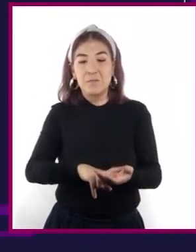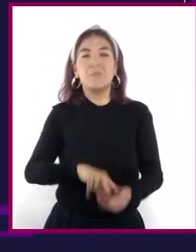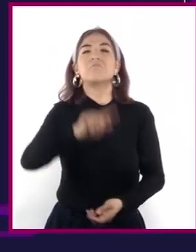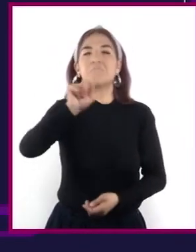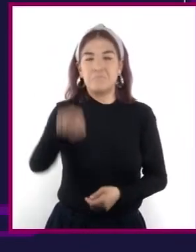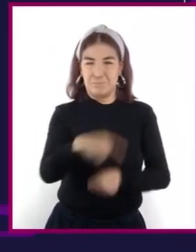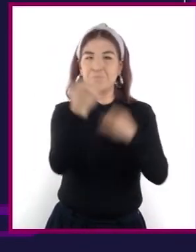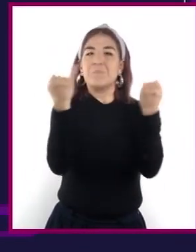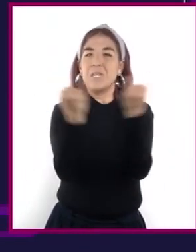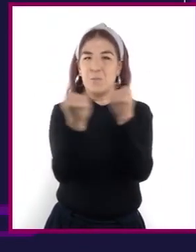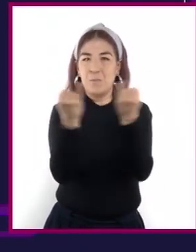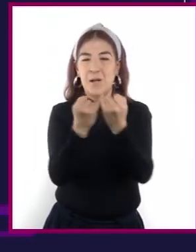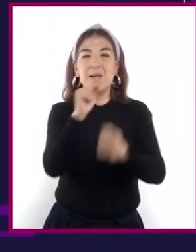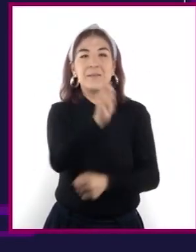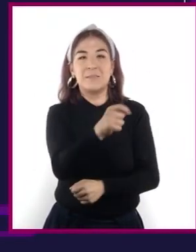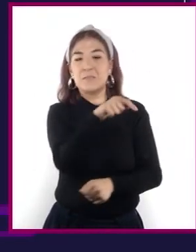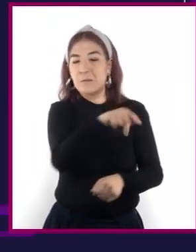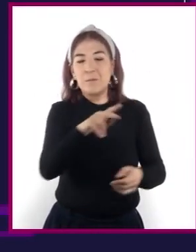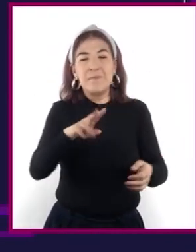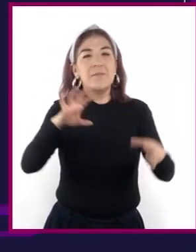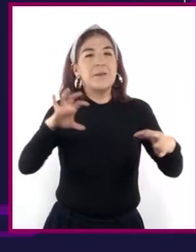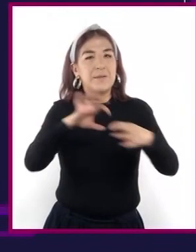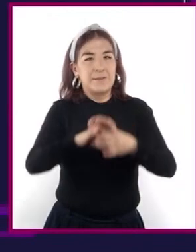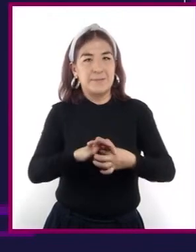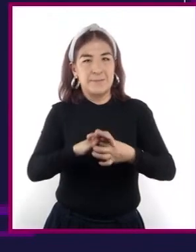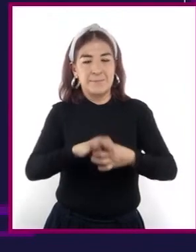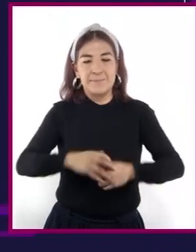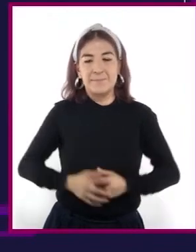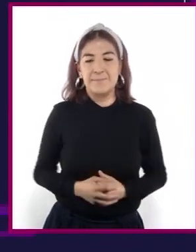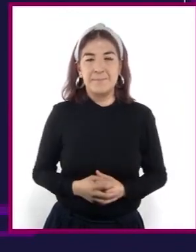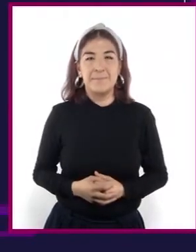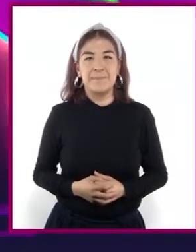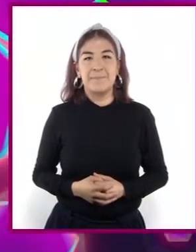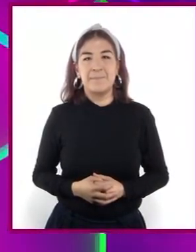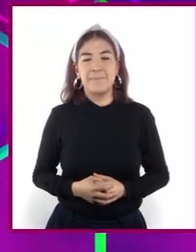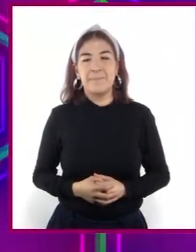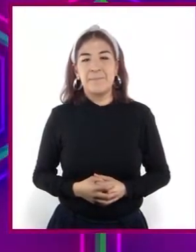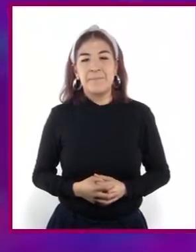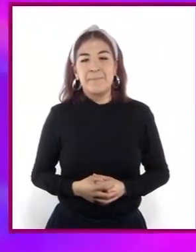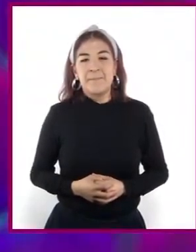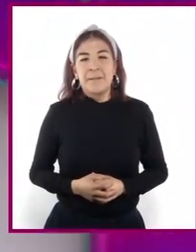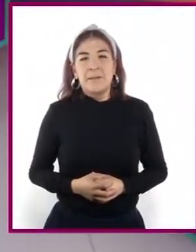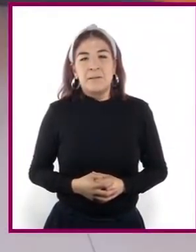son correctos al tratarse de una relación de proporcionalidad inversa.